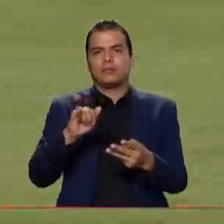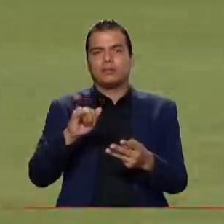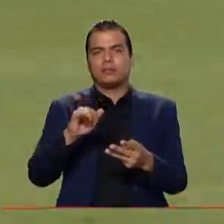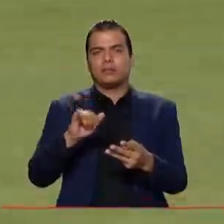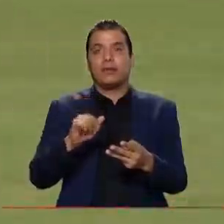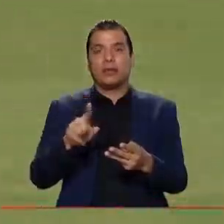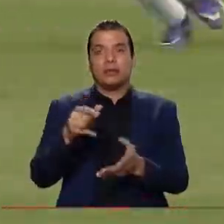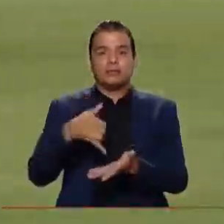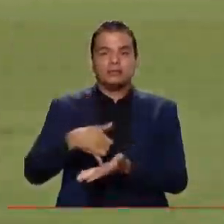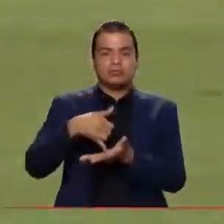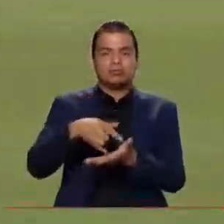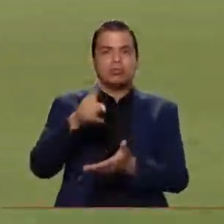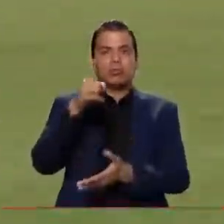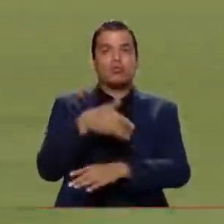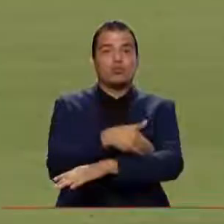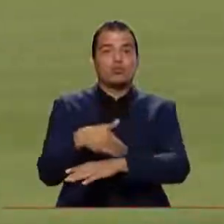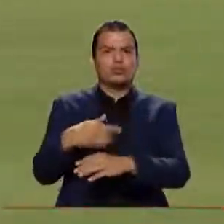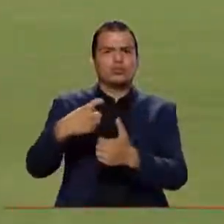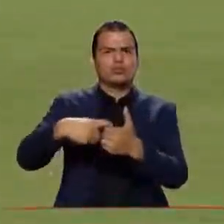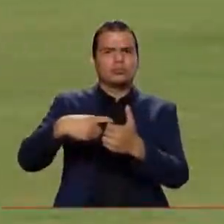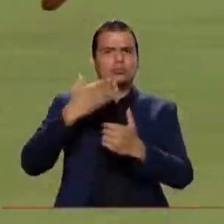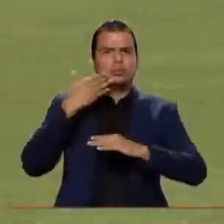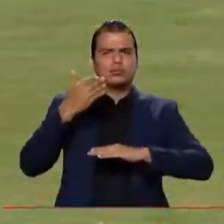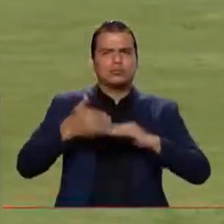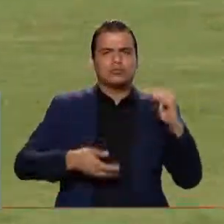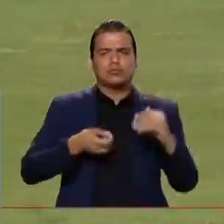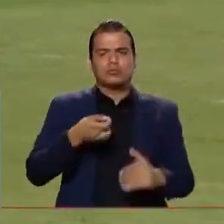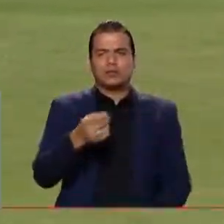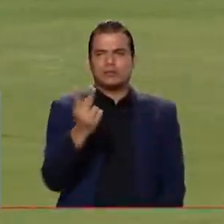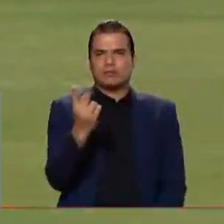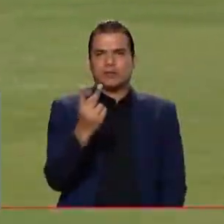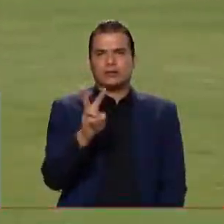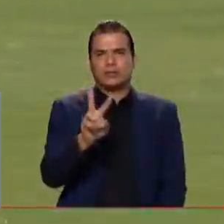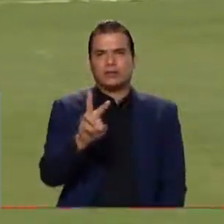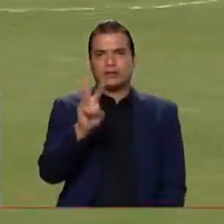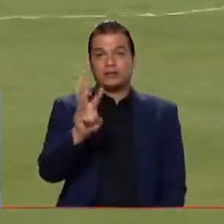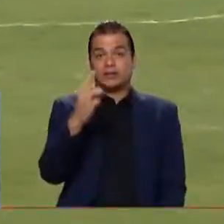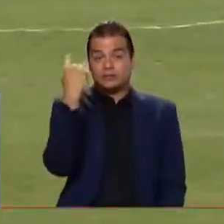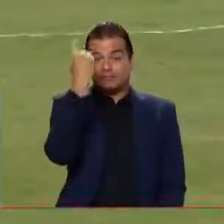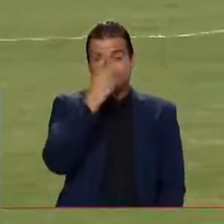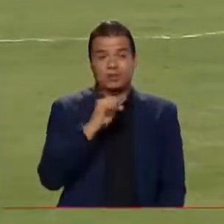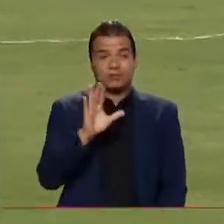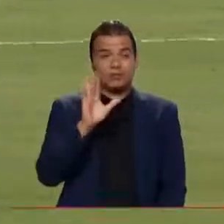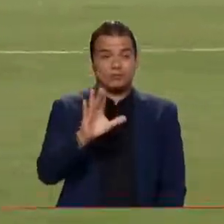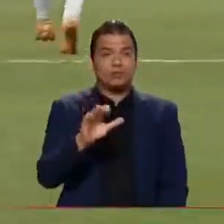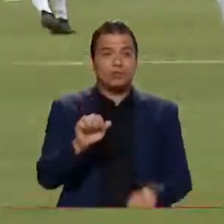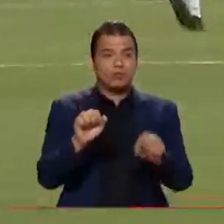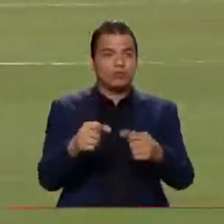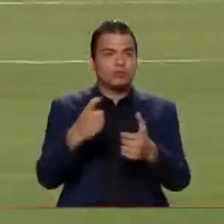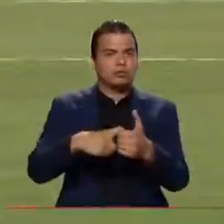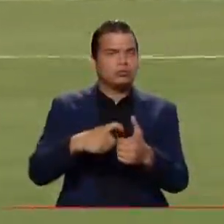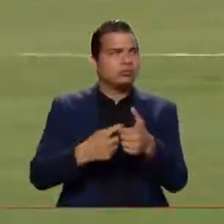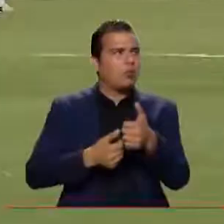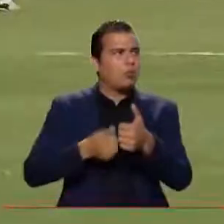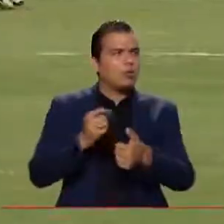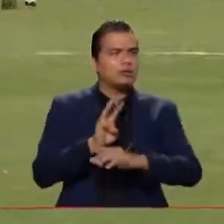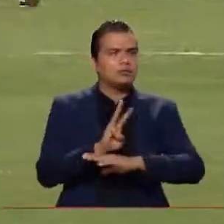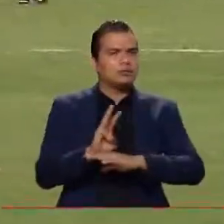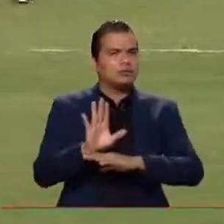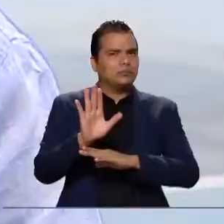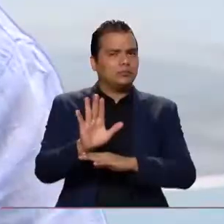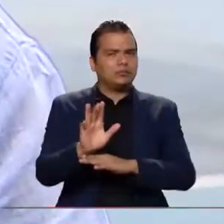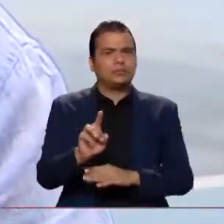al fair play las inscripciones estarán abiertas hasta el próximo viernes 23 de septiembre se pueden inscribir en la página www